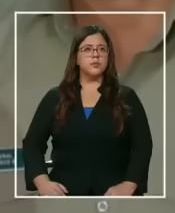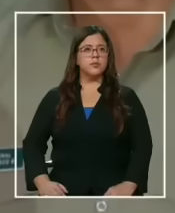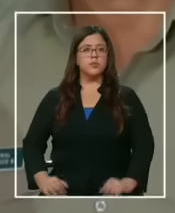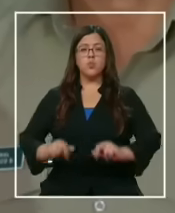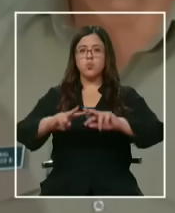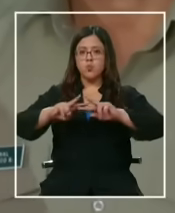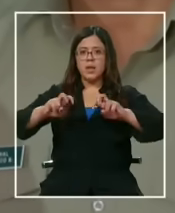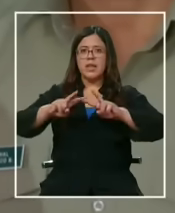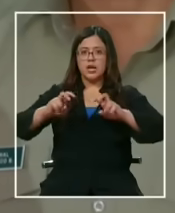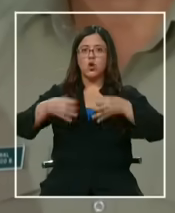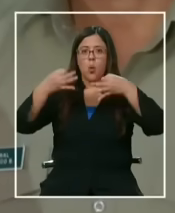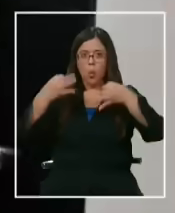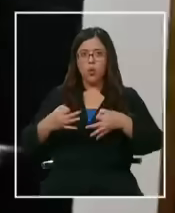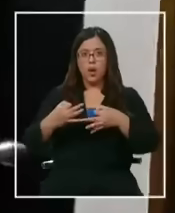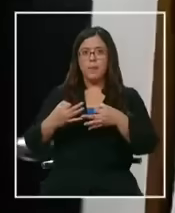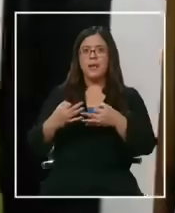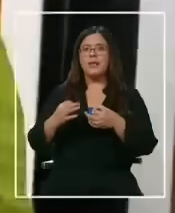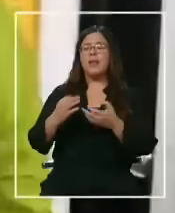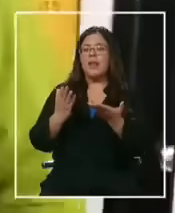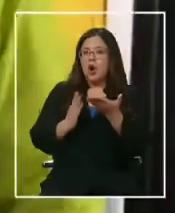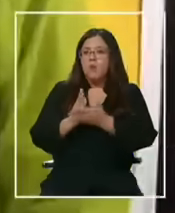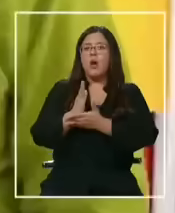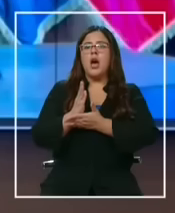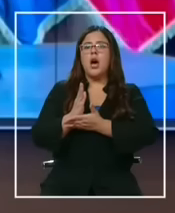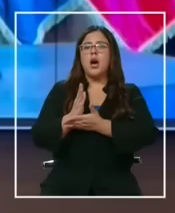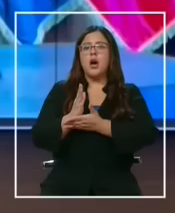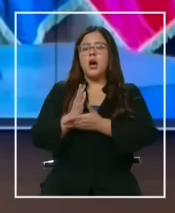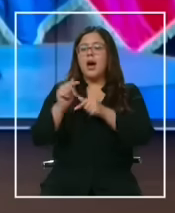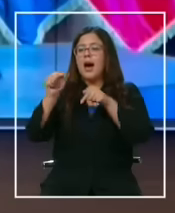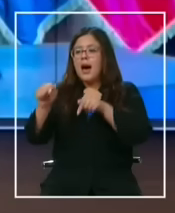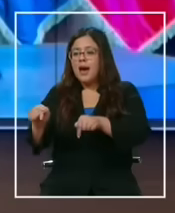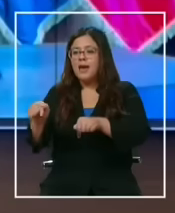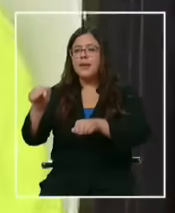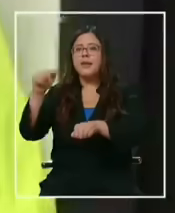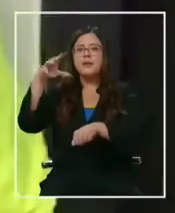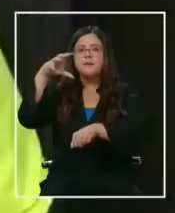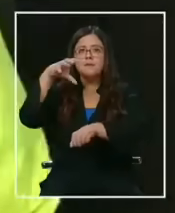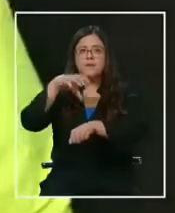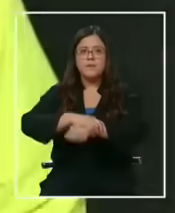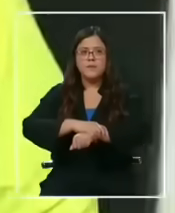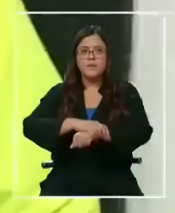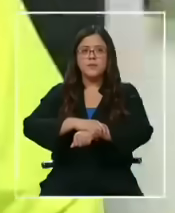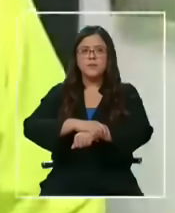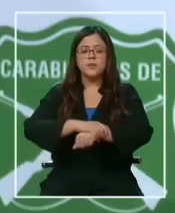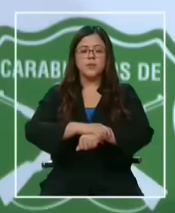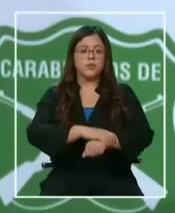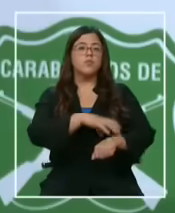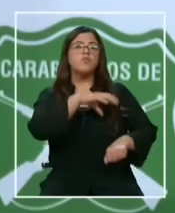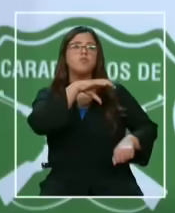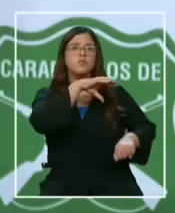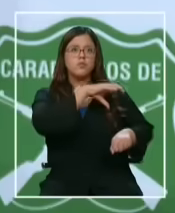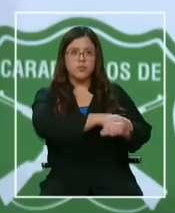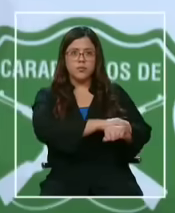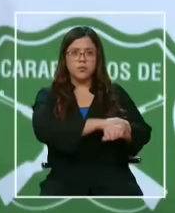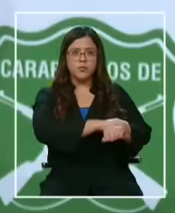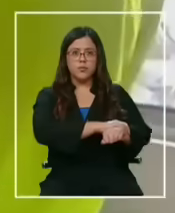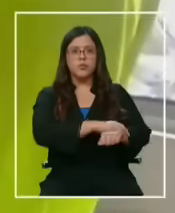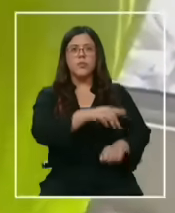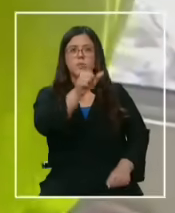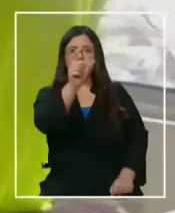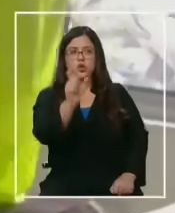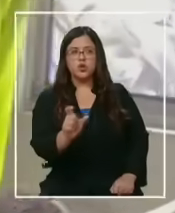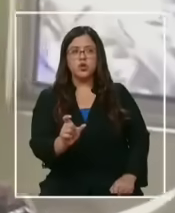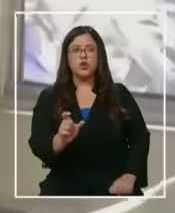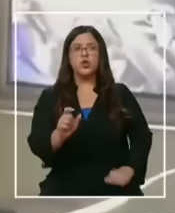una investigación diligente desde el primer minuto logramos la captura la detención de este individuo